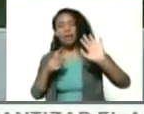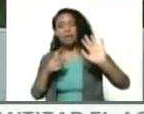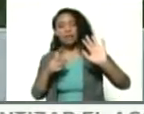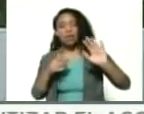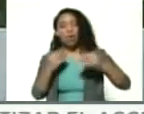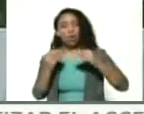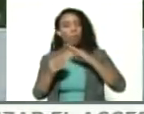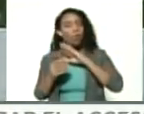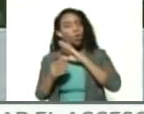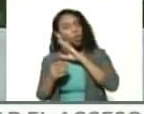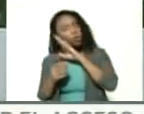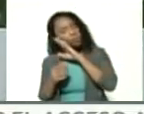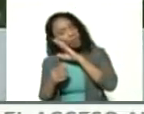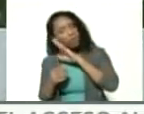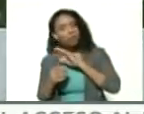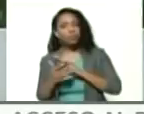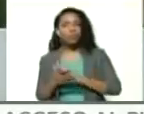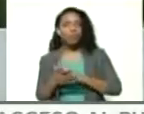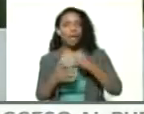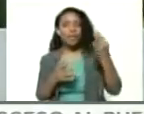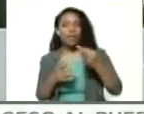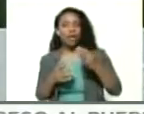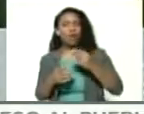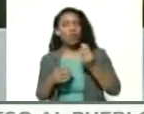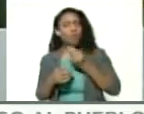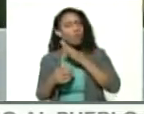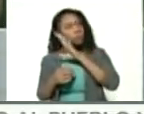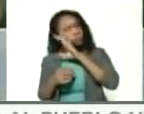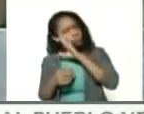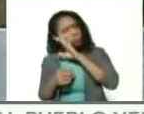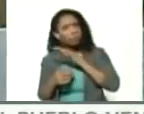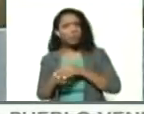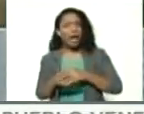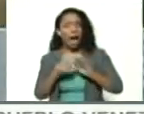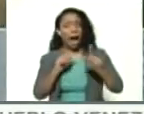como durmiente, ¿verdad? Como durmiente, allí se queda.